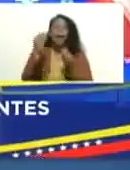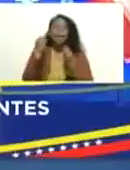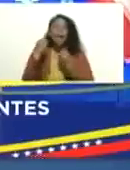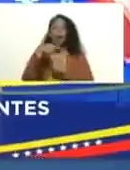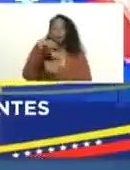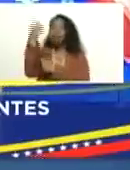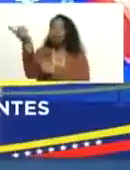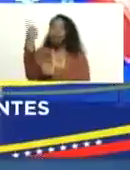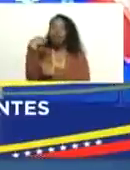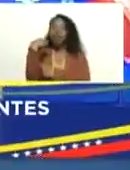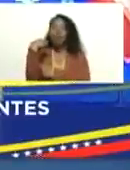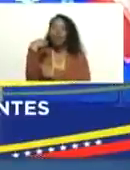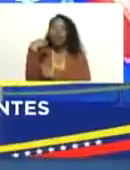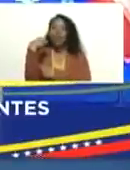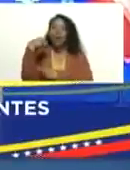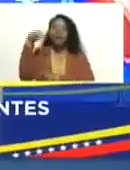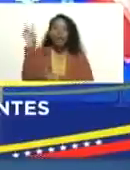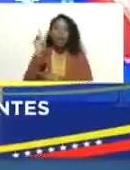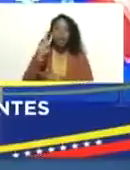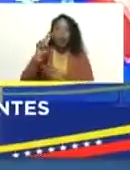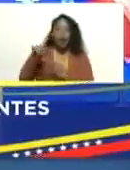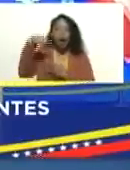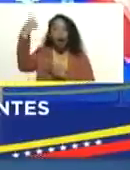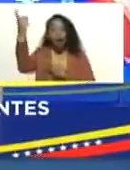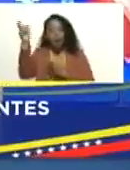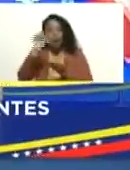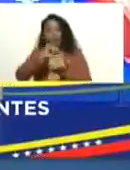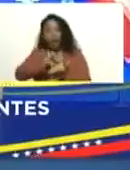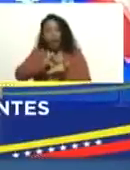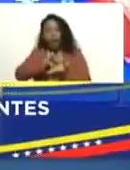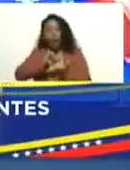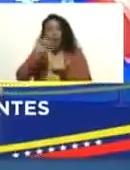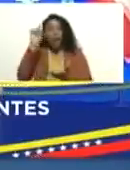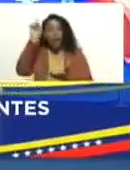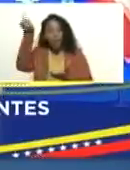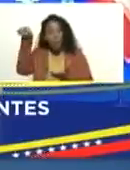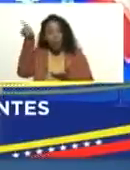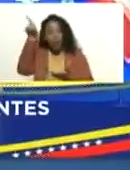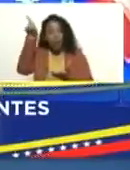propuesto elevar la frecuencia del vuelo Caracas-Teherán. Ojalá